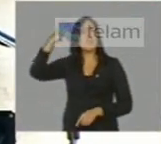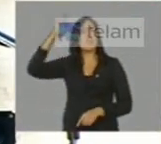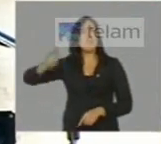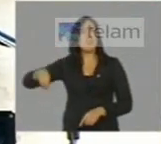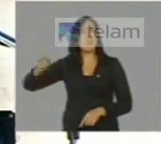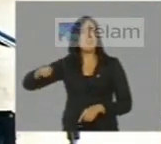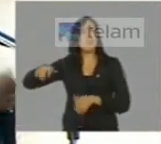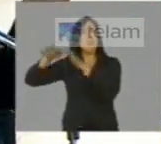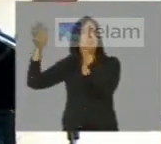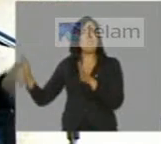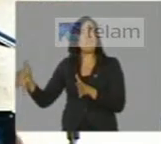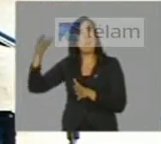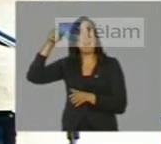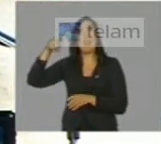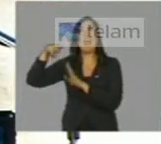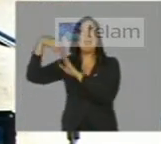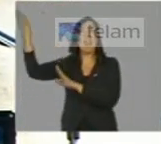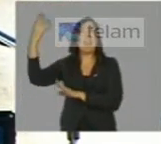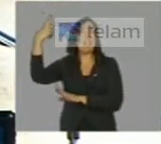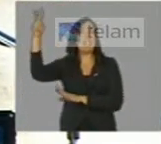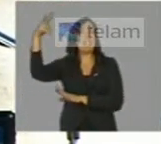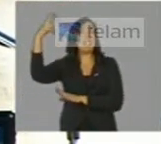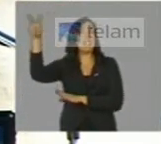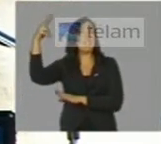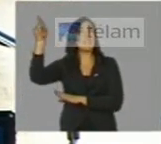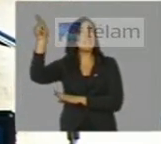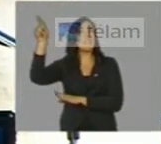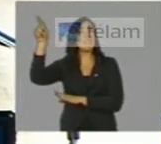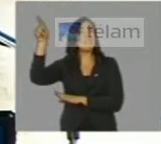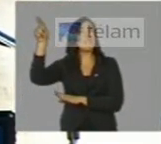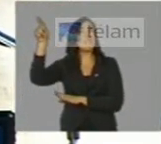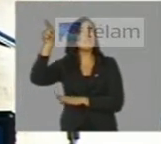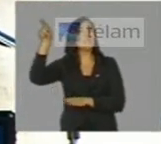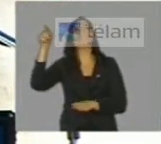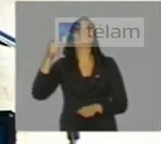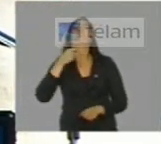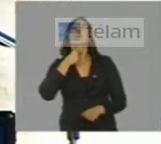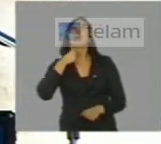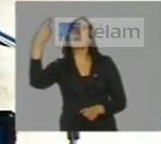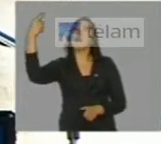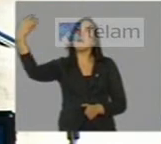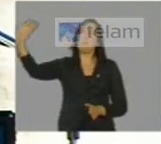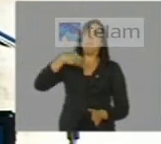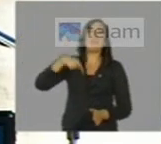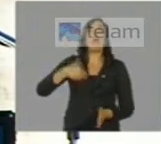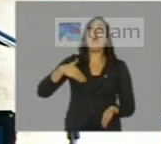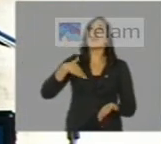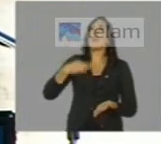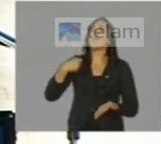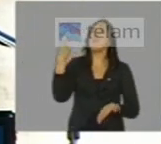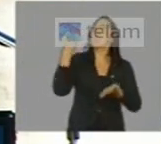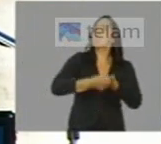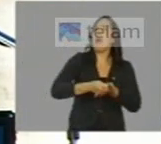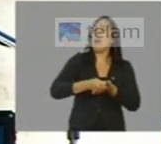del exterior pretenden que le paguemos por afuera de lo